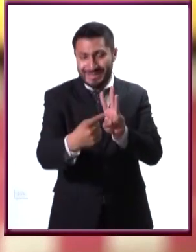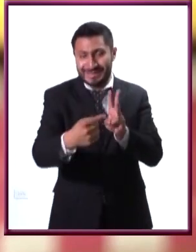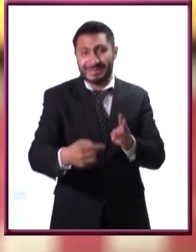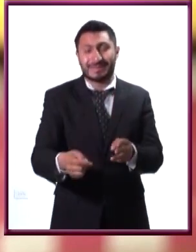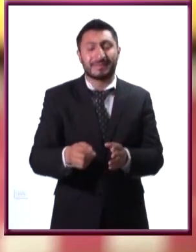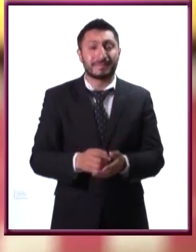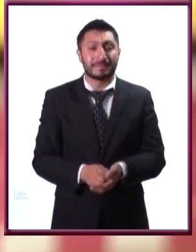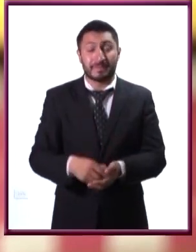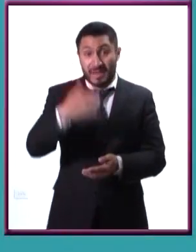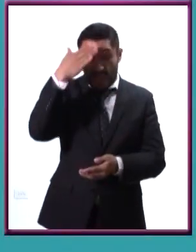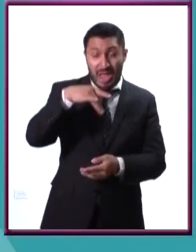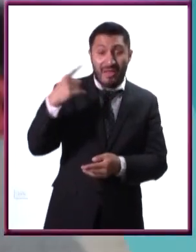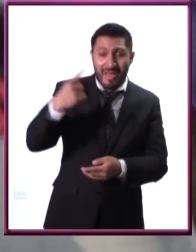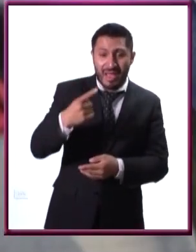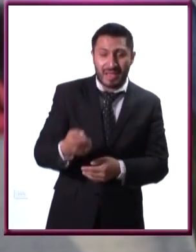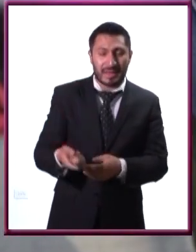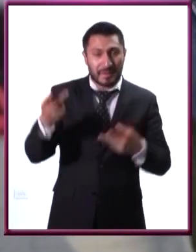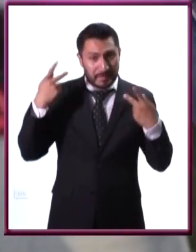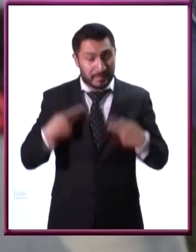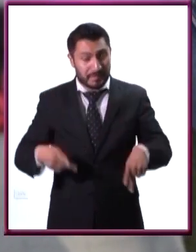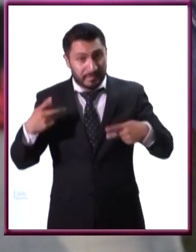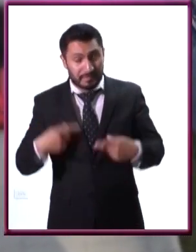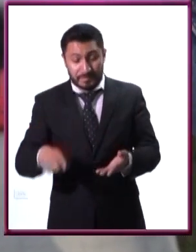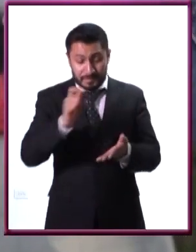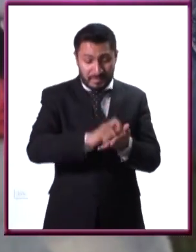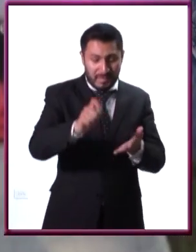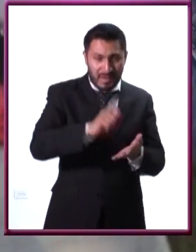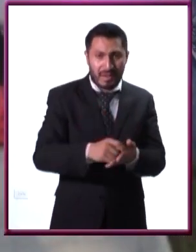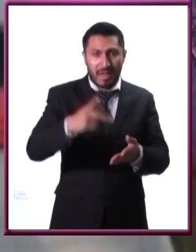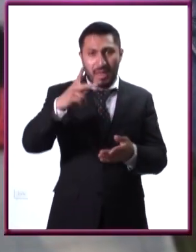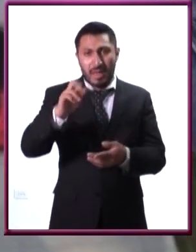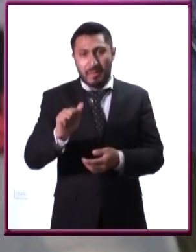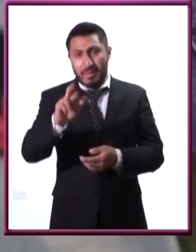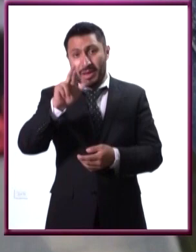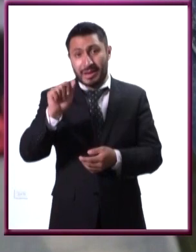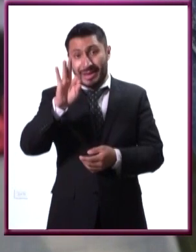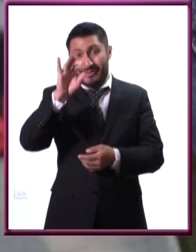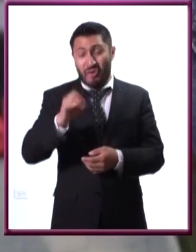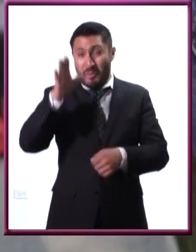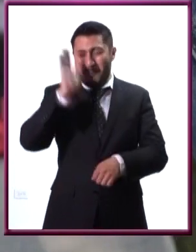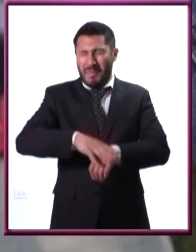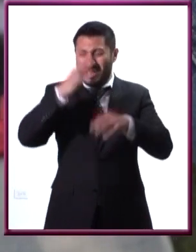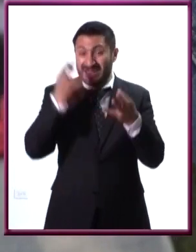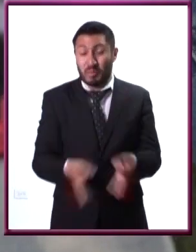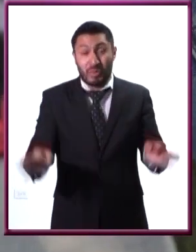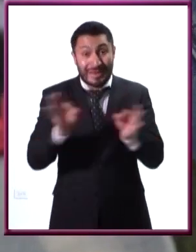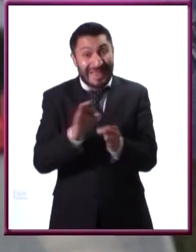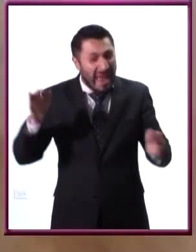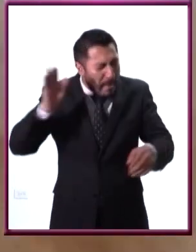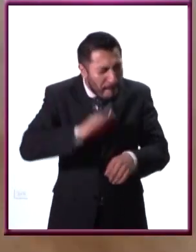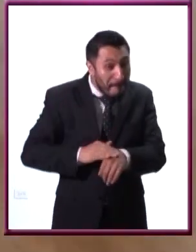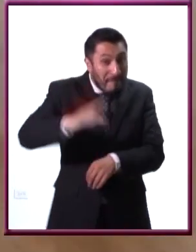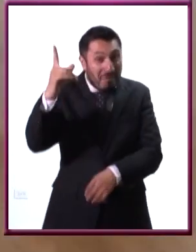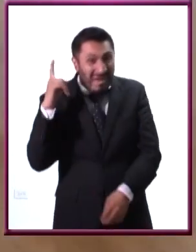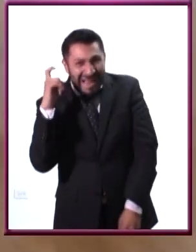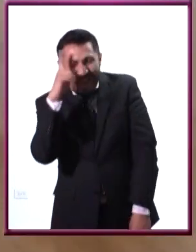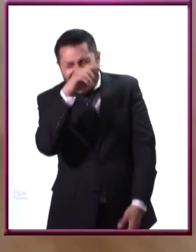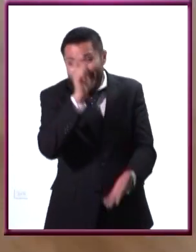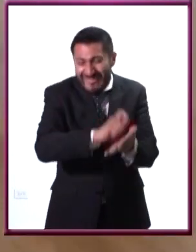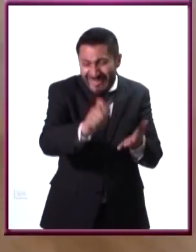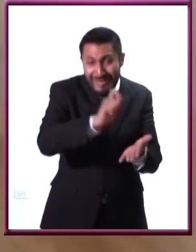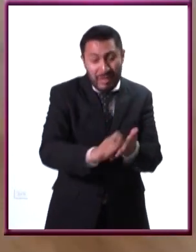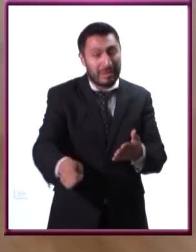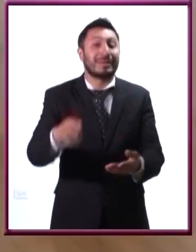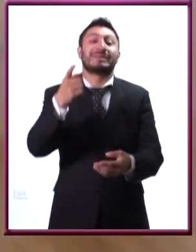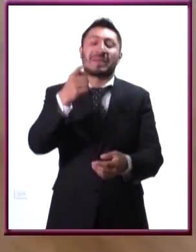de 3 novelas. ¿Sabías que para los escritores el párrafo más importante y quizá el más difícil de escribir